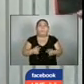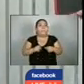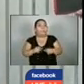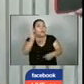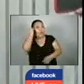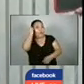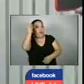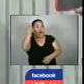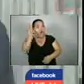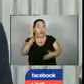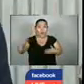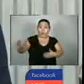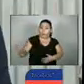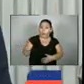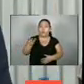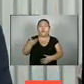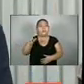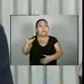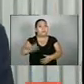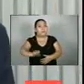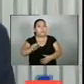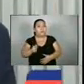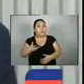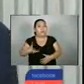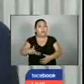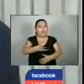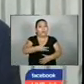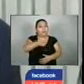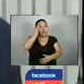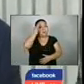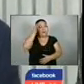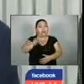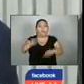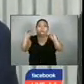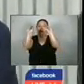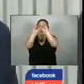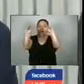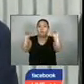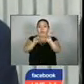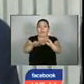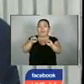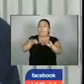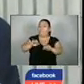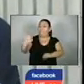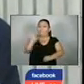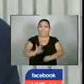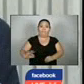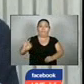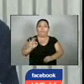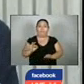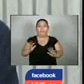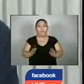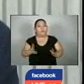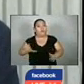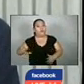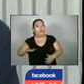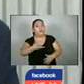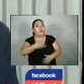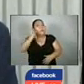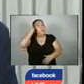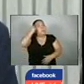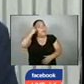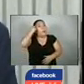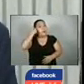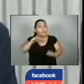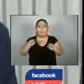Obviamente de que va a ser algo novedoso, pero creemos que la vía del Internet es la más factible. Nosotros creemos de que